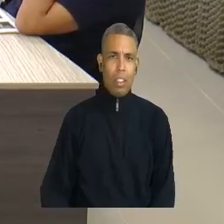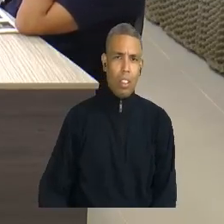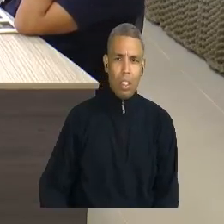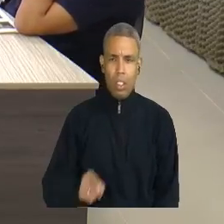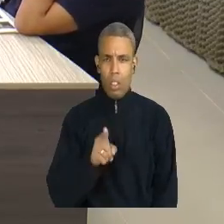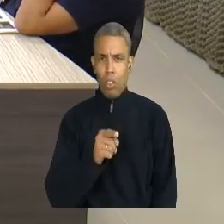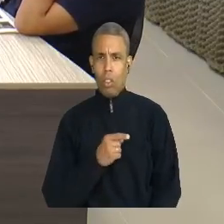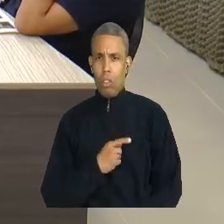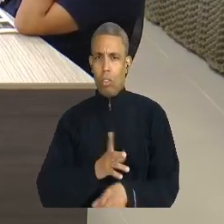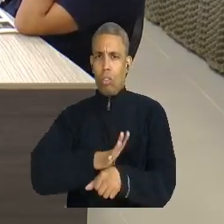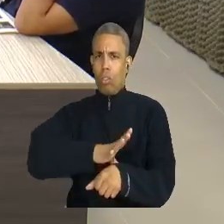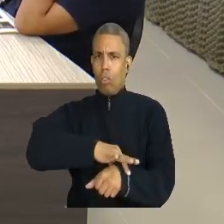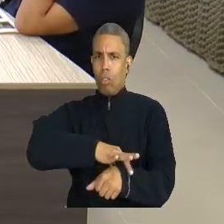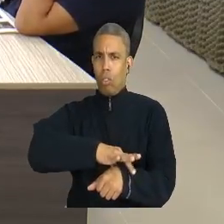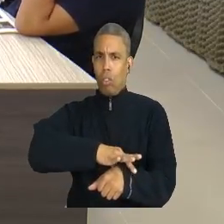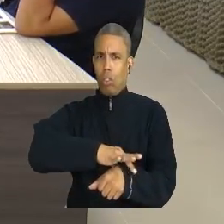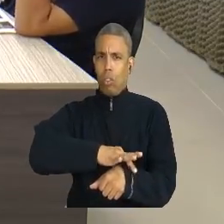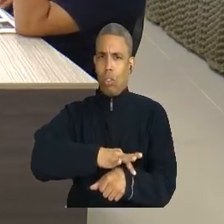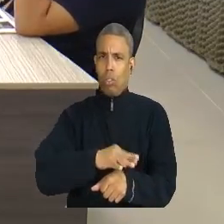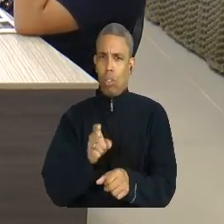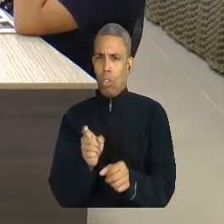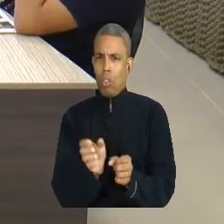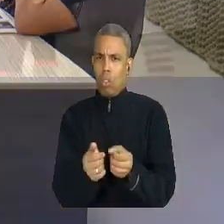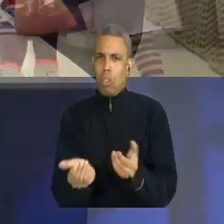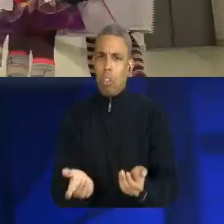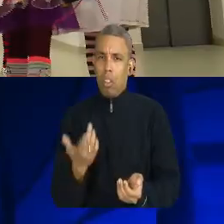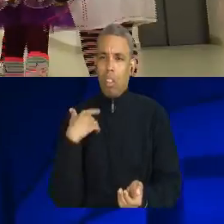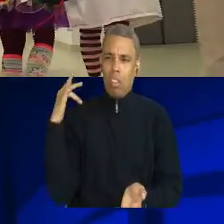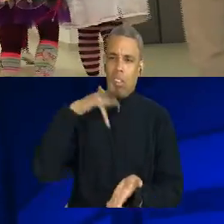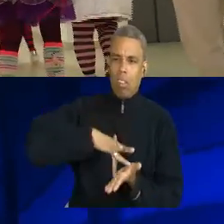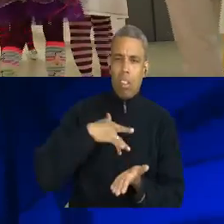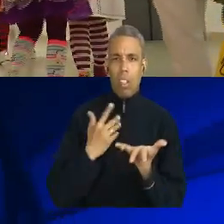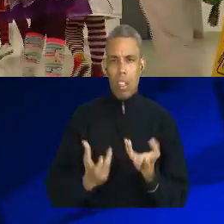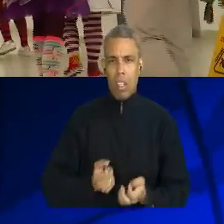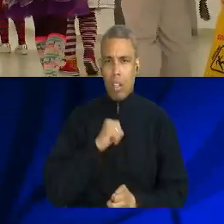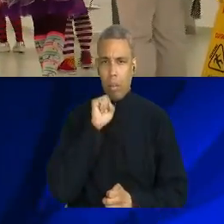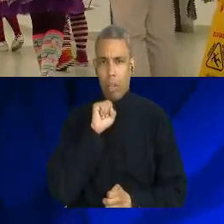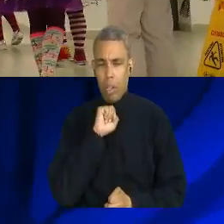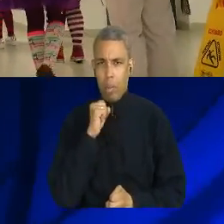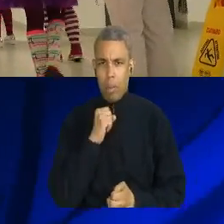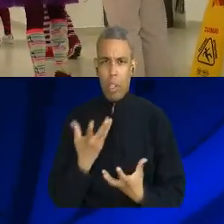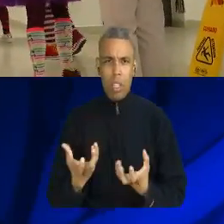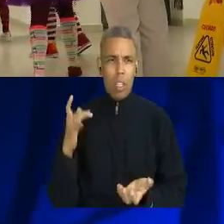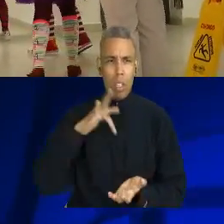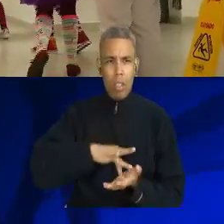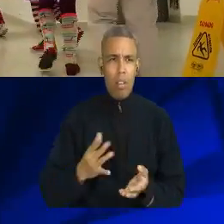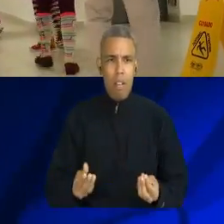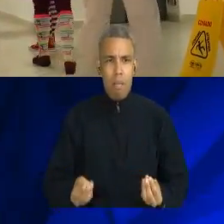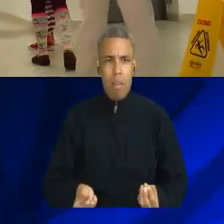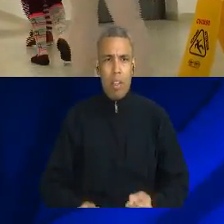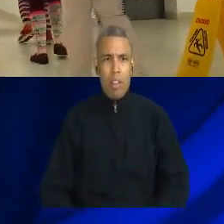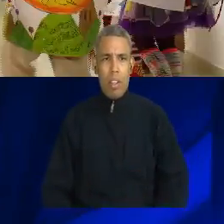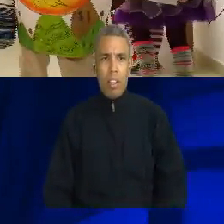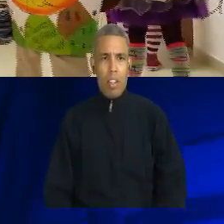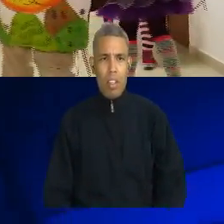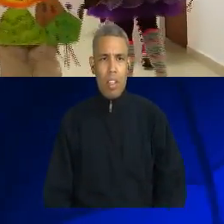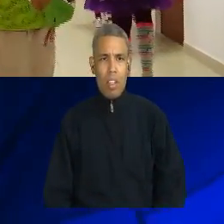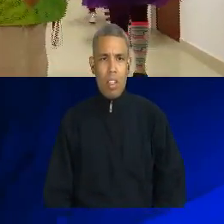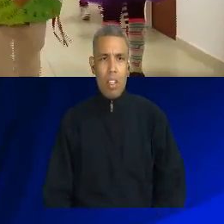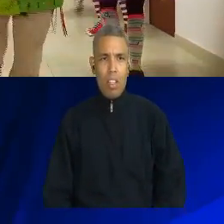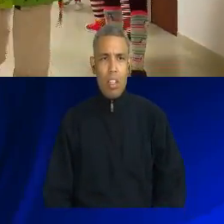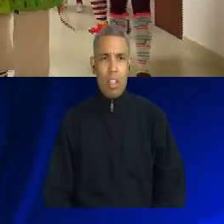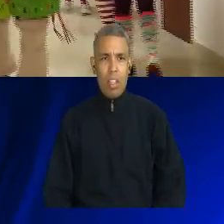Bermeja y qué labor ya han iniciado? ¿Van a tener una sede aquí? ¿Cómo va a ser esa labor? Mi voluntariado es... Desde junio, yo llevo muy poquito.